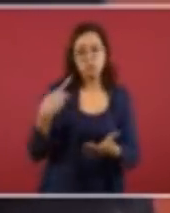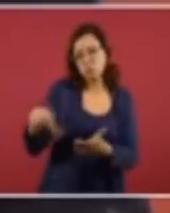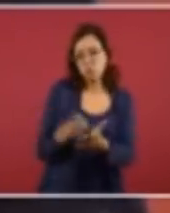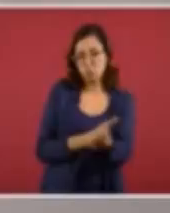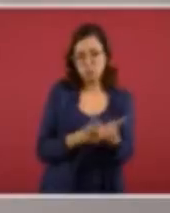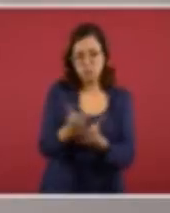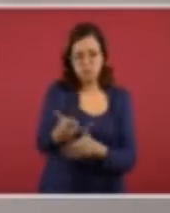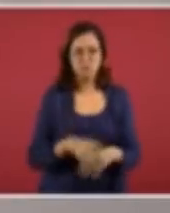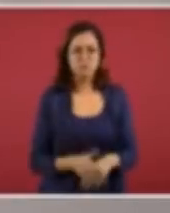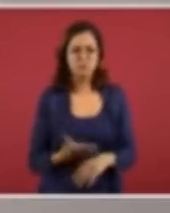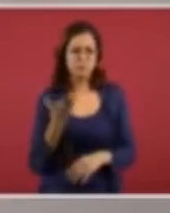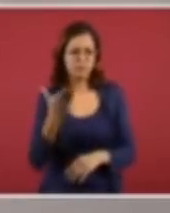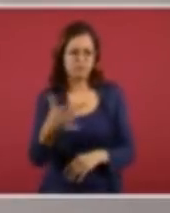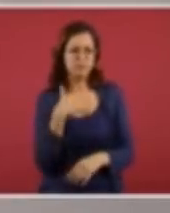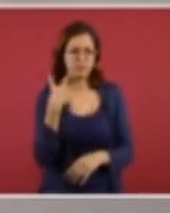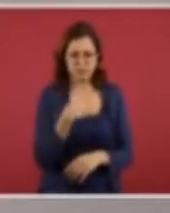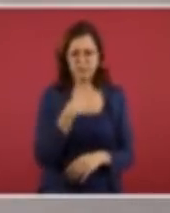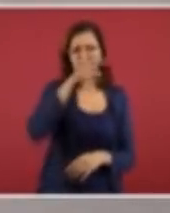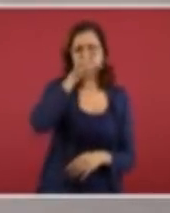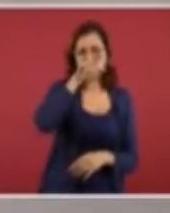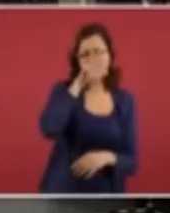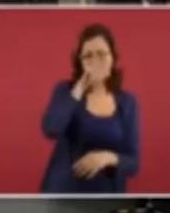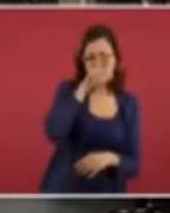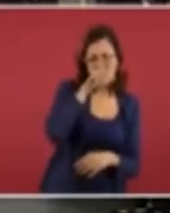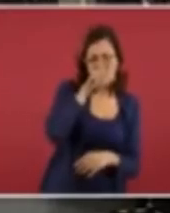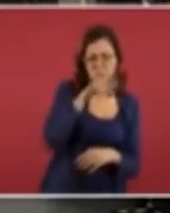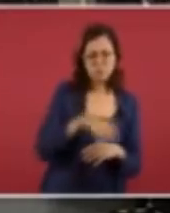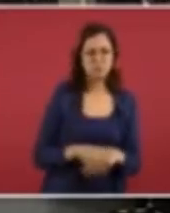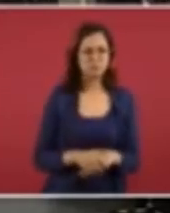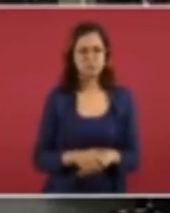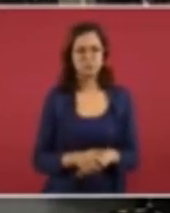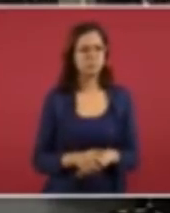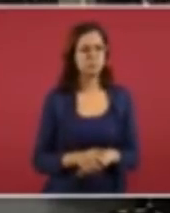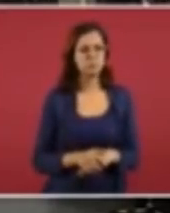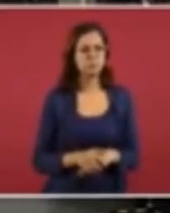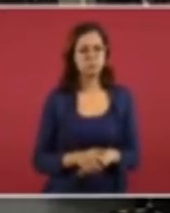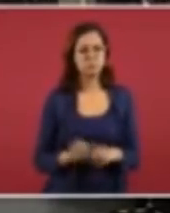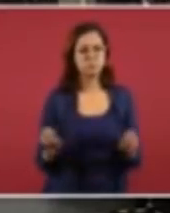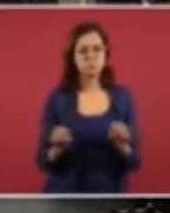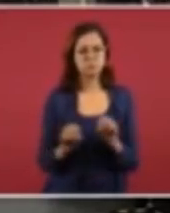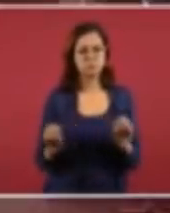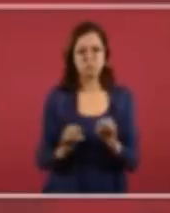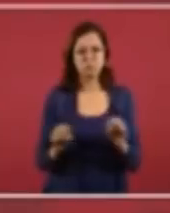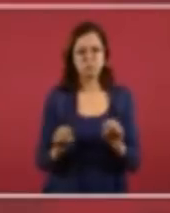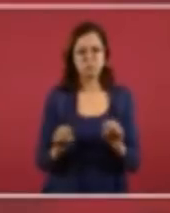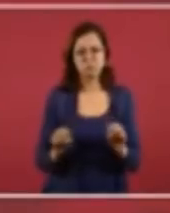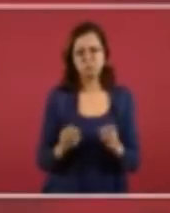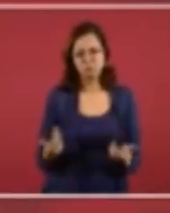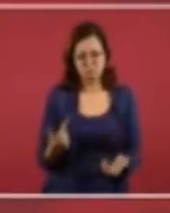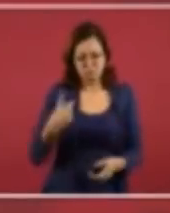¿Le preocupa? No, porque el que nada debe, nada teme.